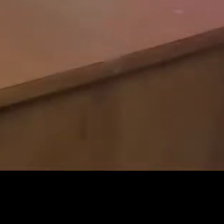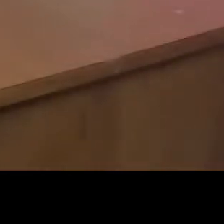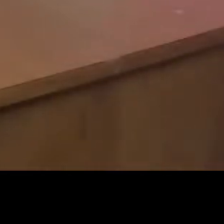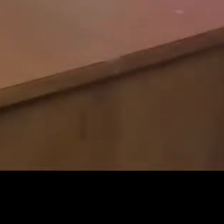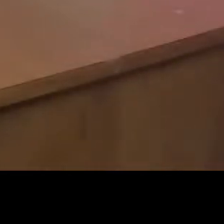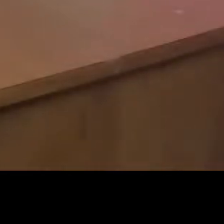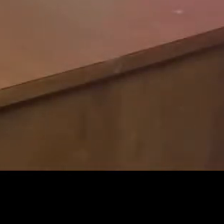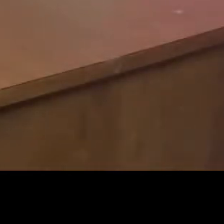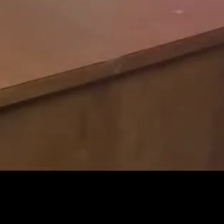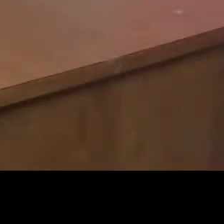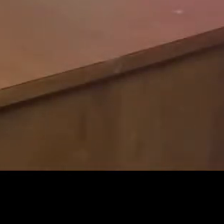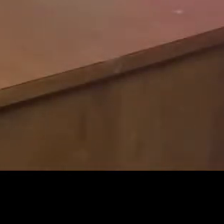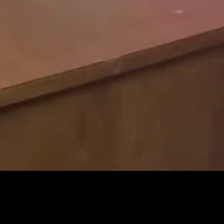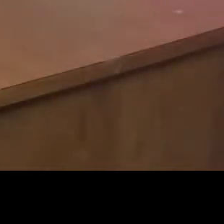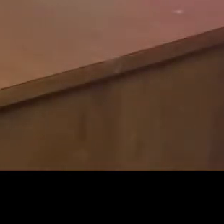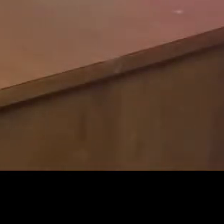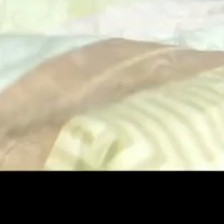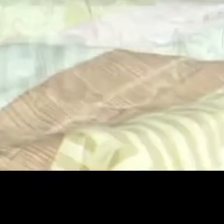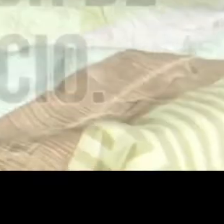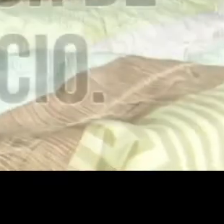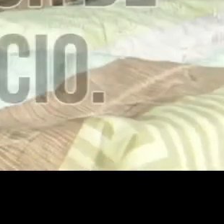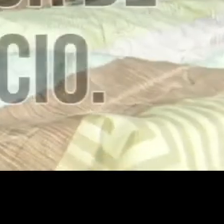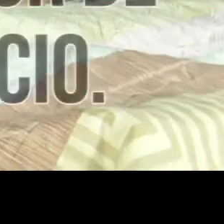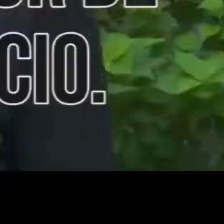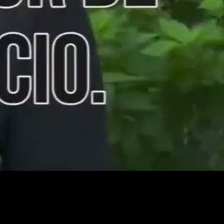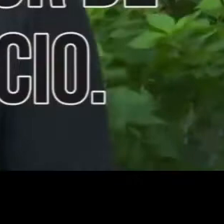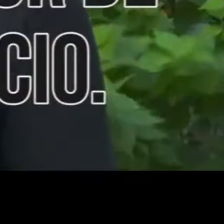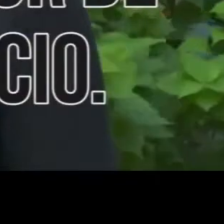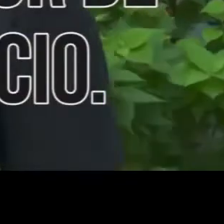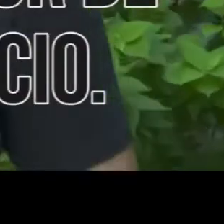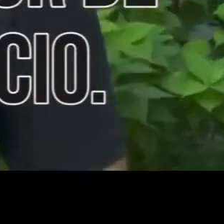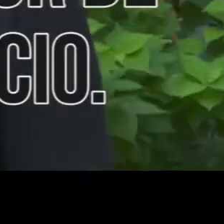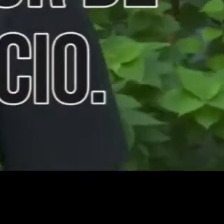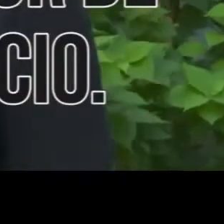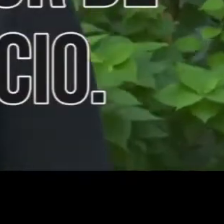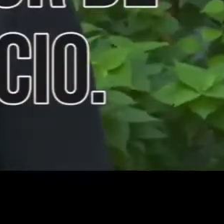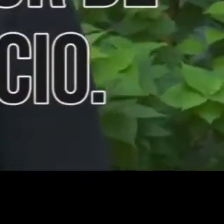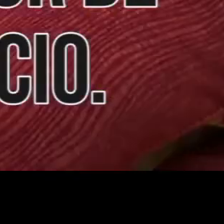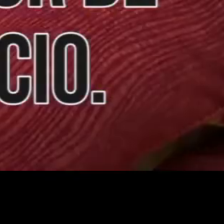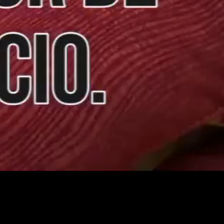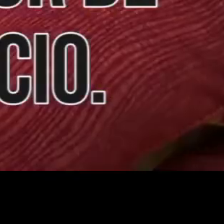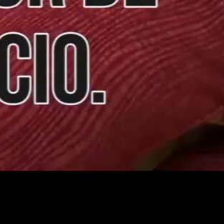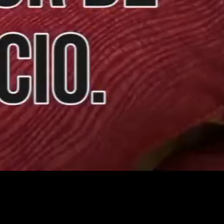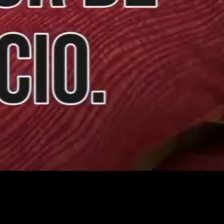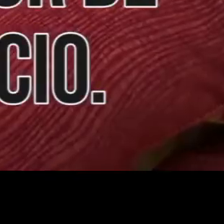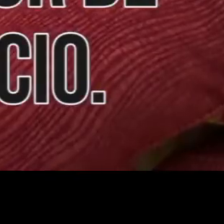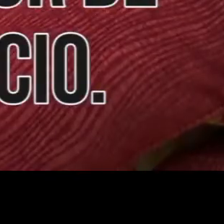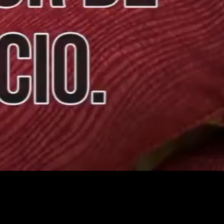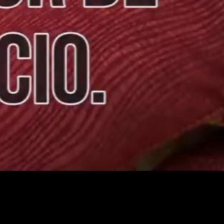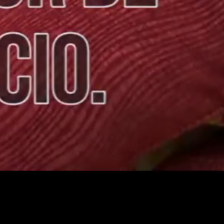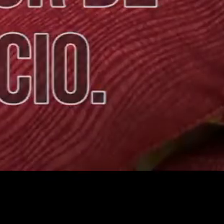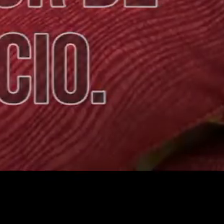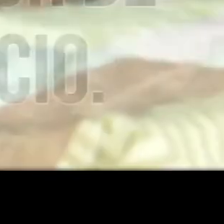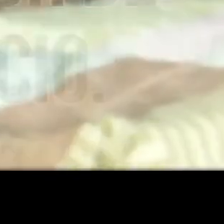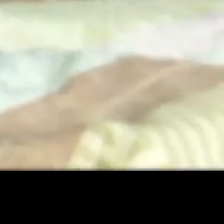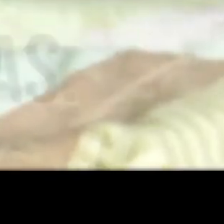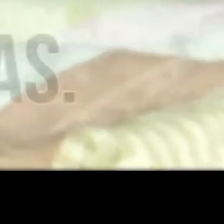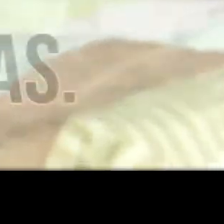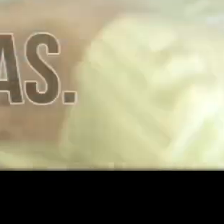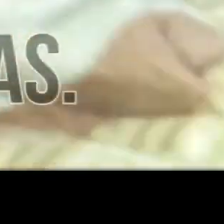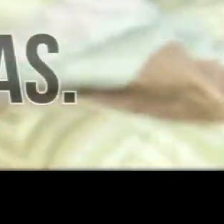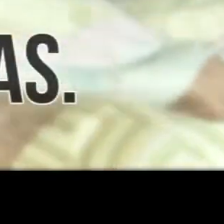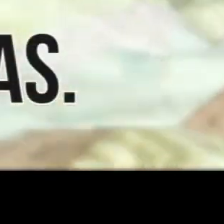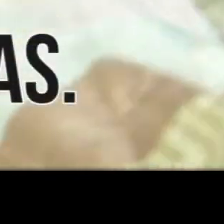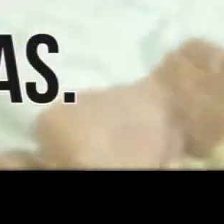transmitida por el coronavirus son fiebre tos seca dolor de garganta y cansancio estos síntomas pueden